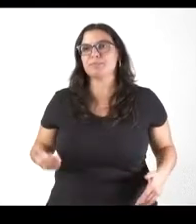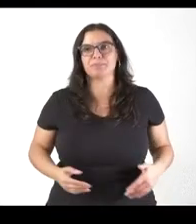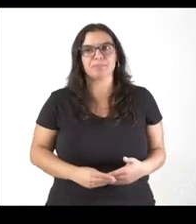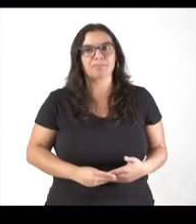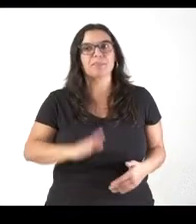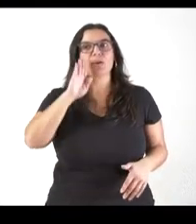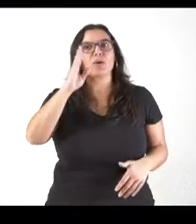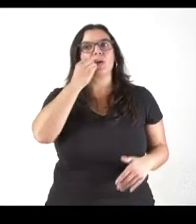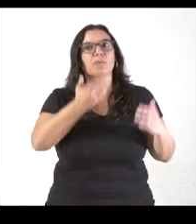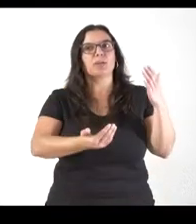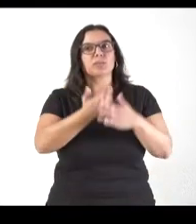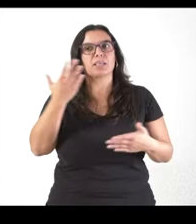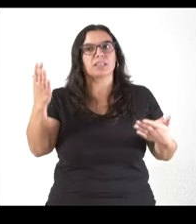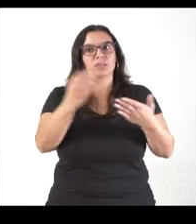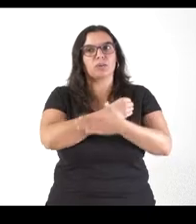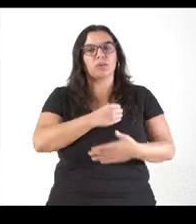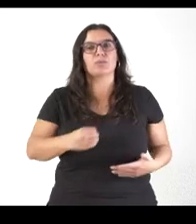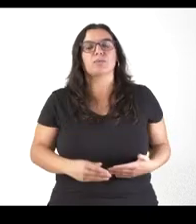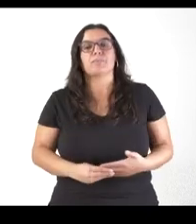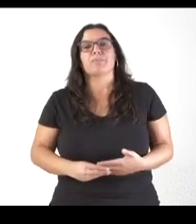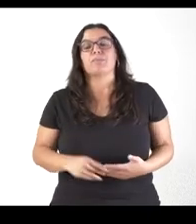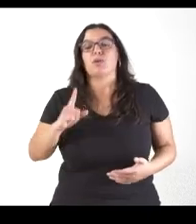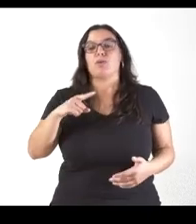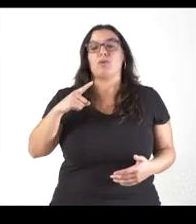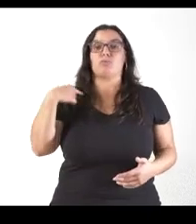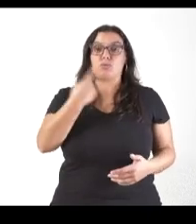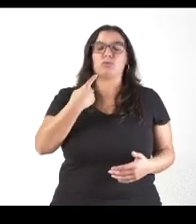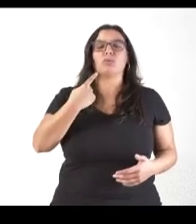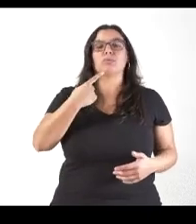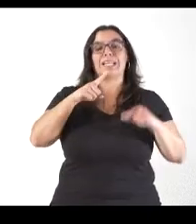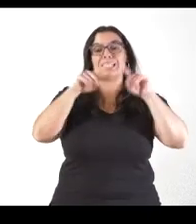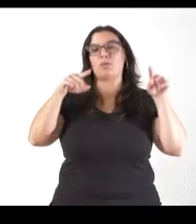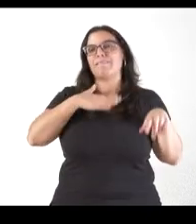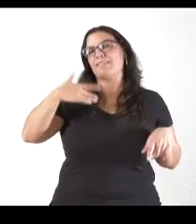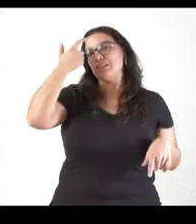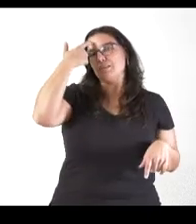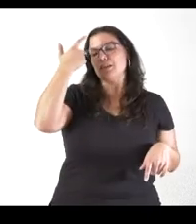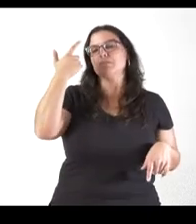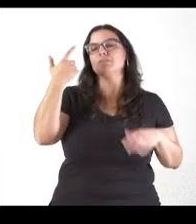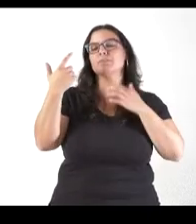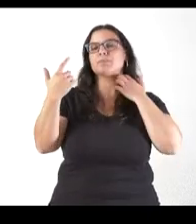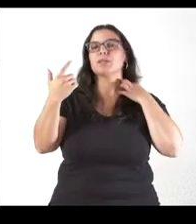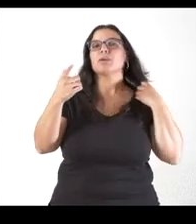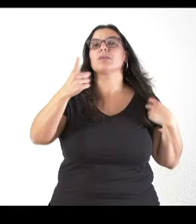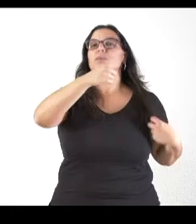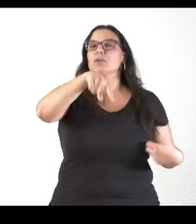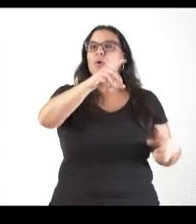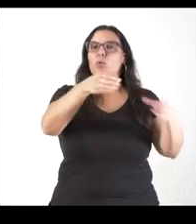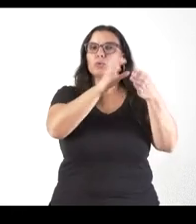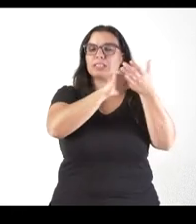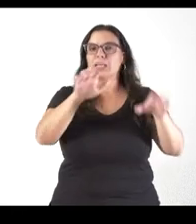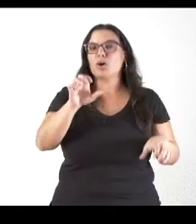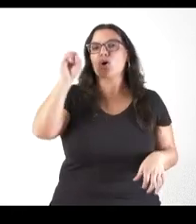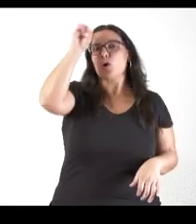Hola Muy buenos días a todos pues a nosotros desde Segovia Nos gustaría saber cuál es la postura de la junta a